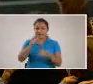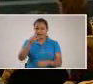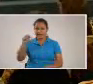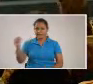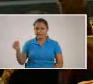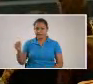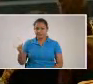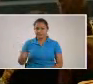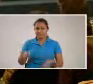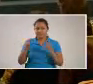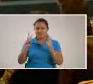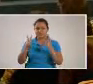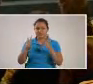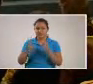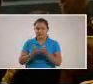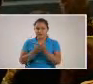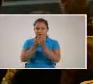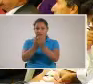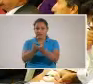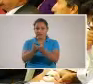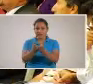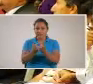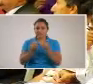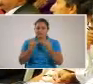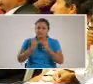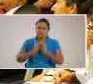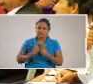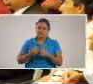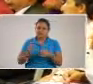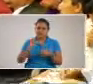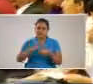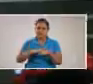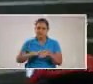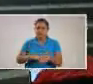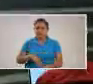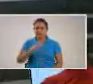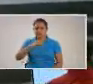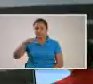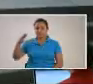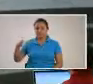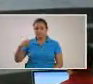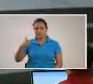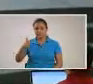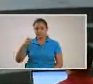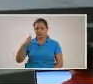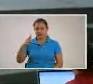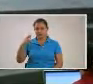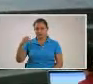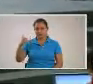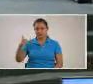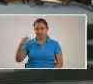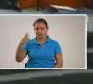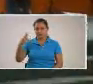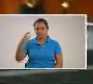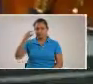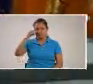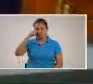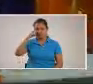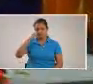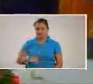17 del mes, el arca descansó sobre el monte Ararat. Amén, gracias. Entonces, el